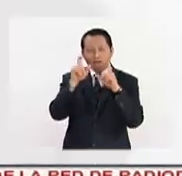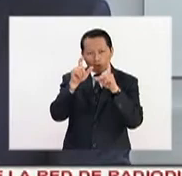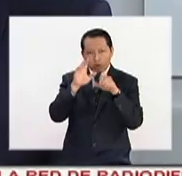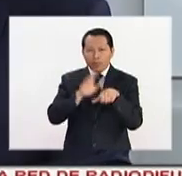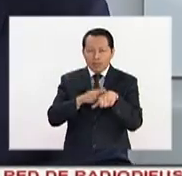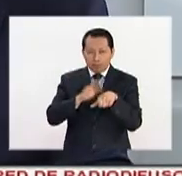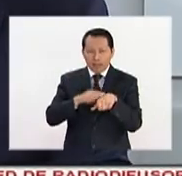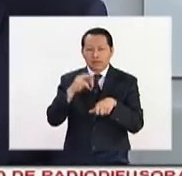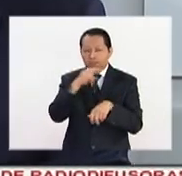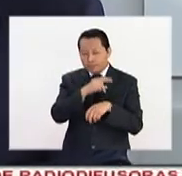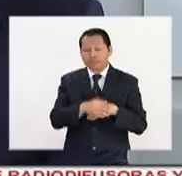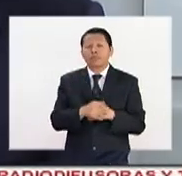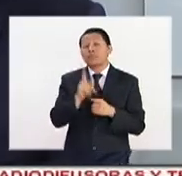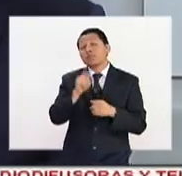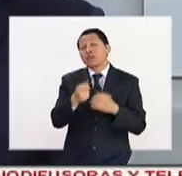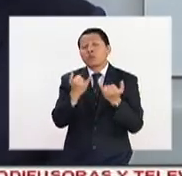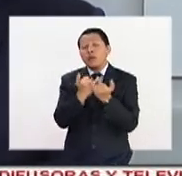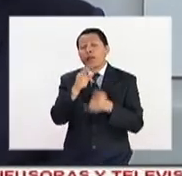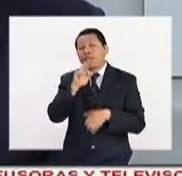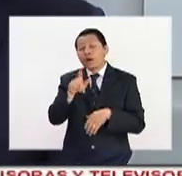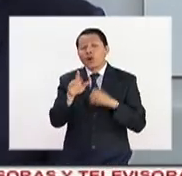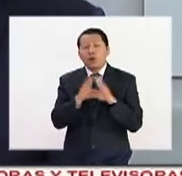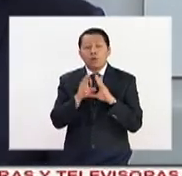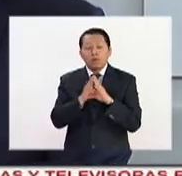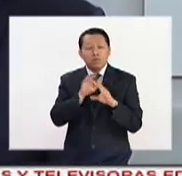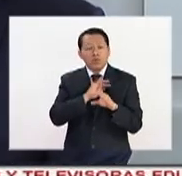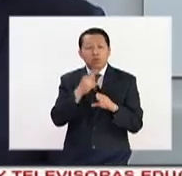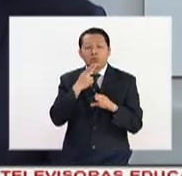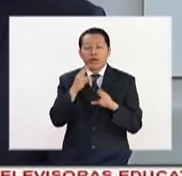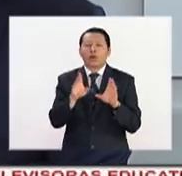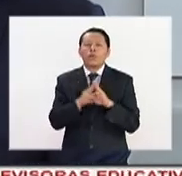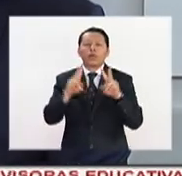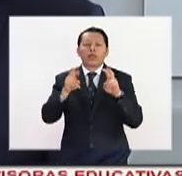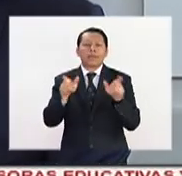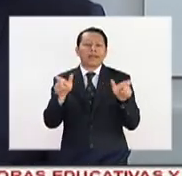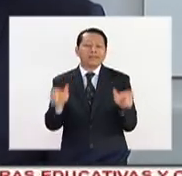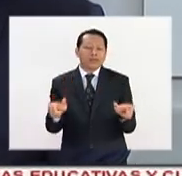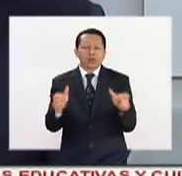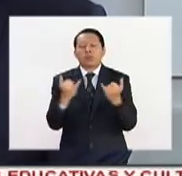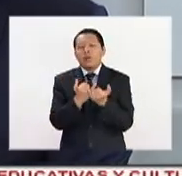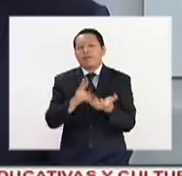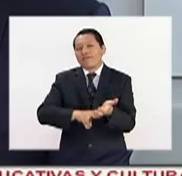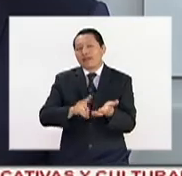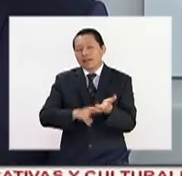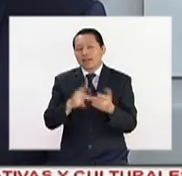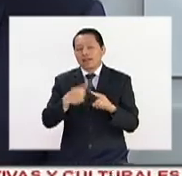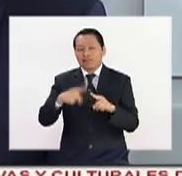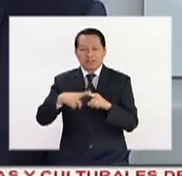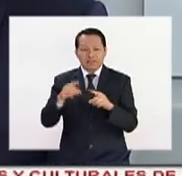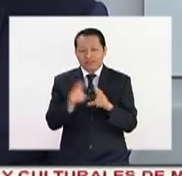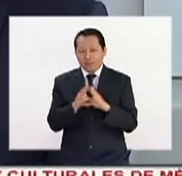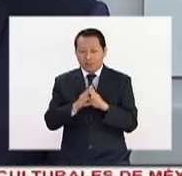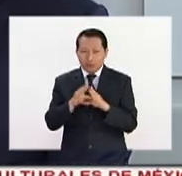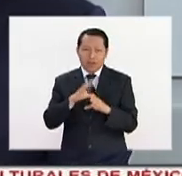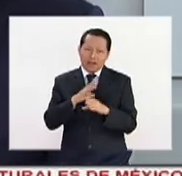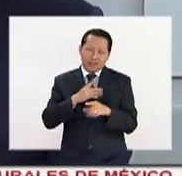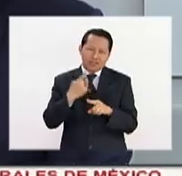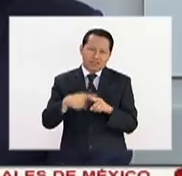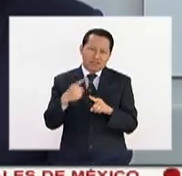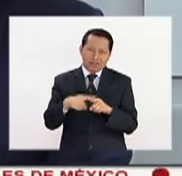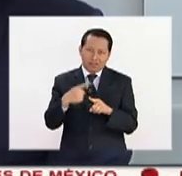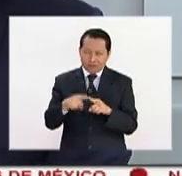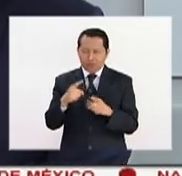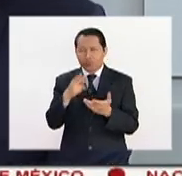agilidad. Se hicieron algunas otras mejoras que fortalecen aspectos de seguridad y validaciones de los propios